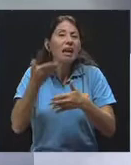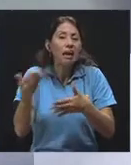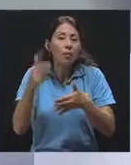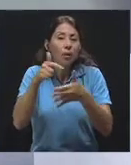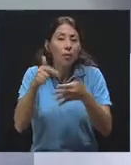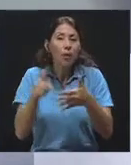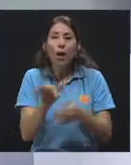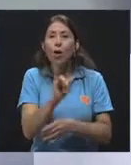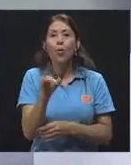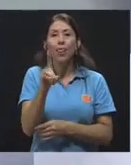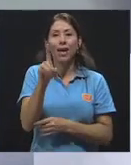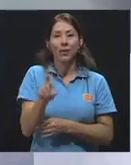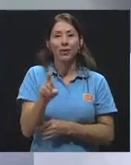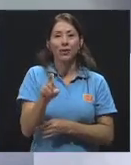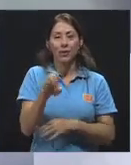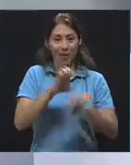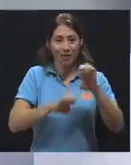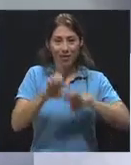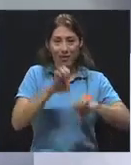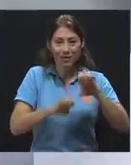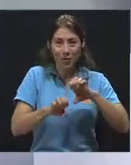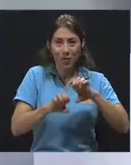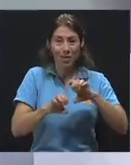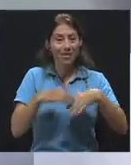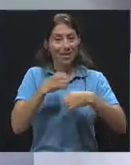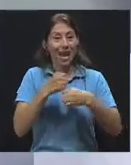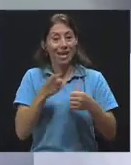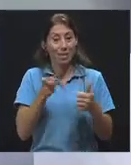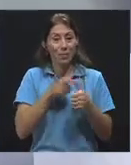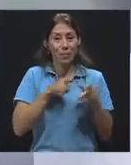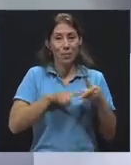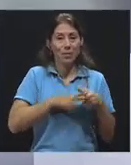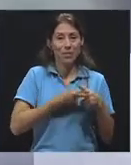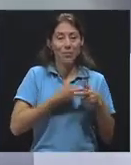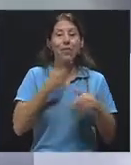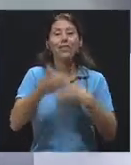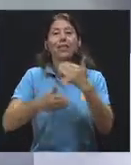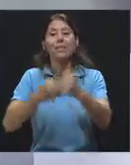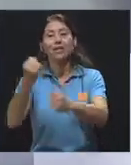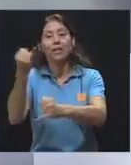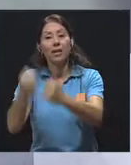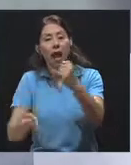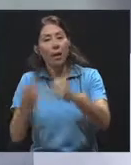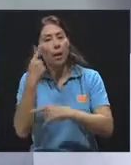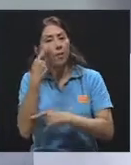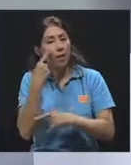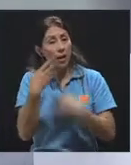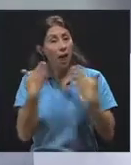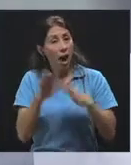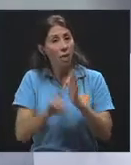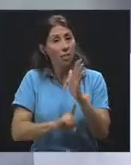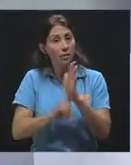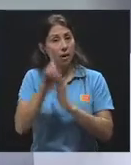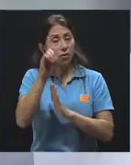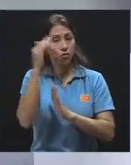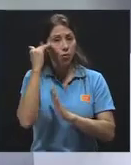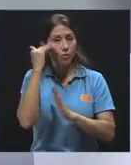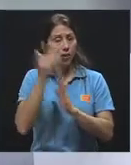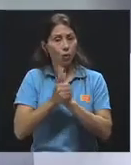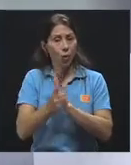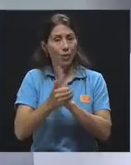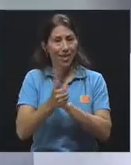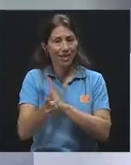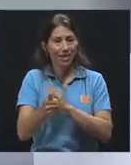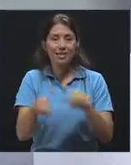Como un diagnóstico. Y se hace al principio, ajá, y al final para, ajá, medir un poco el avance en el desarrollo de conocimiento y de competencias. Y